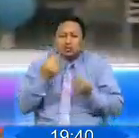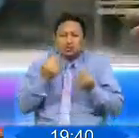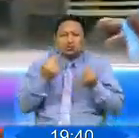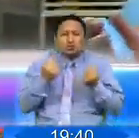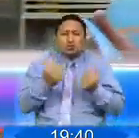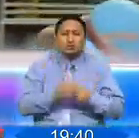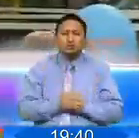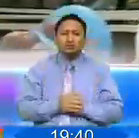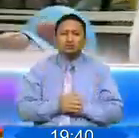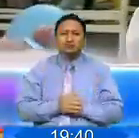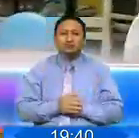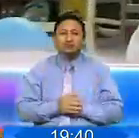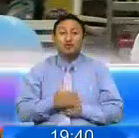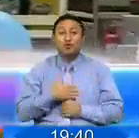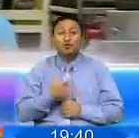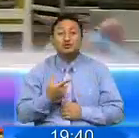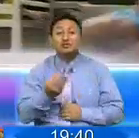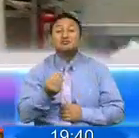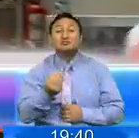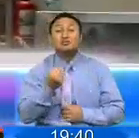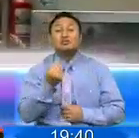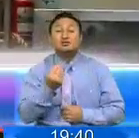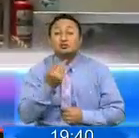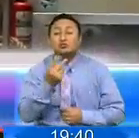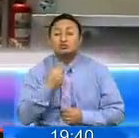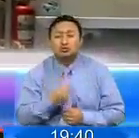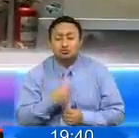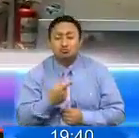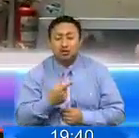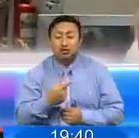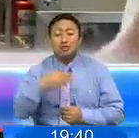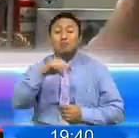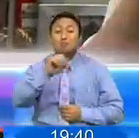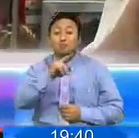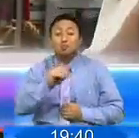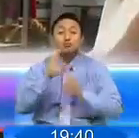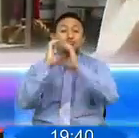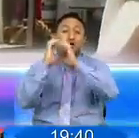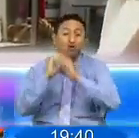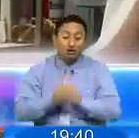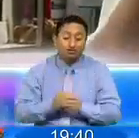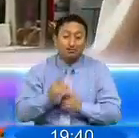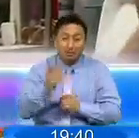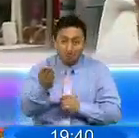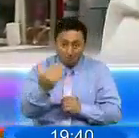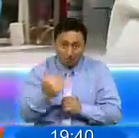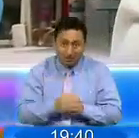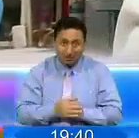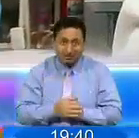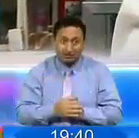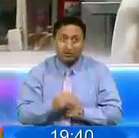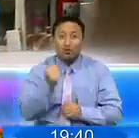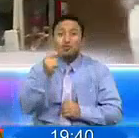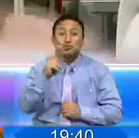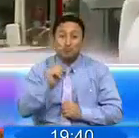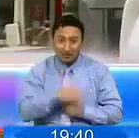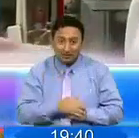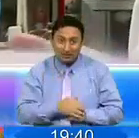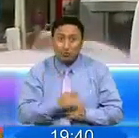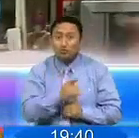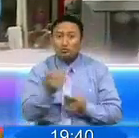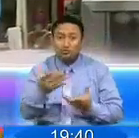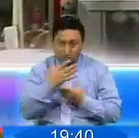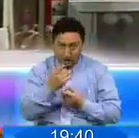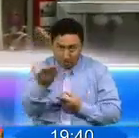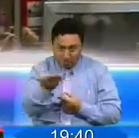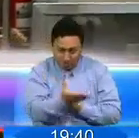le va, preciosito? ¿De qué le atiendo, mi rey? Hay de morita, de coco, un borojó, mi amor, un San Viernes, papito, lo que desee, mi